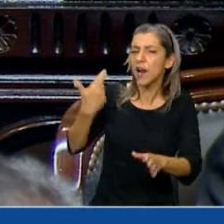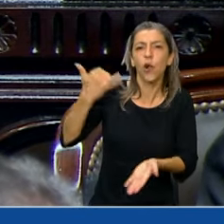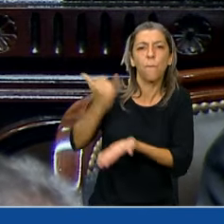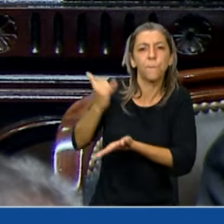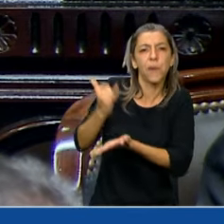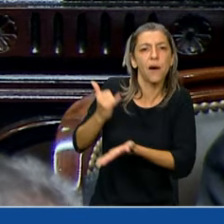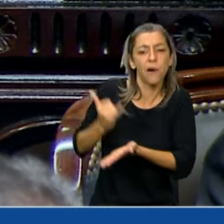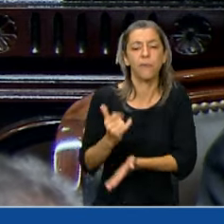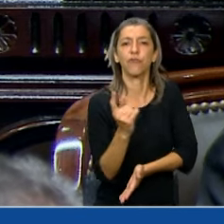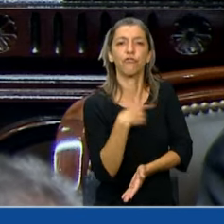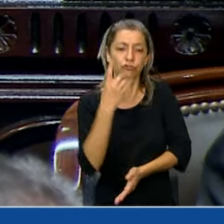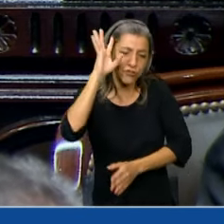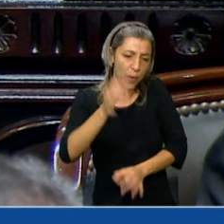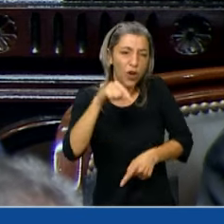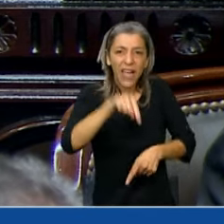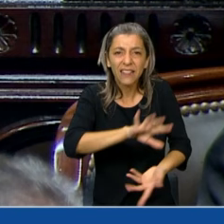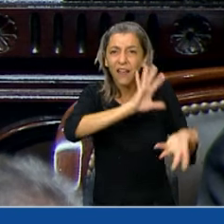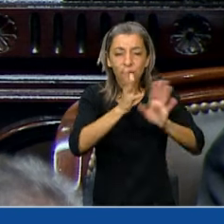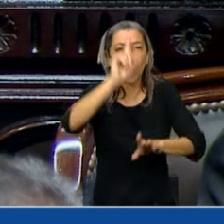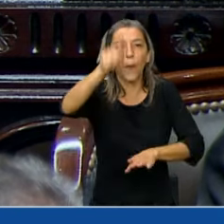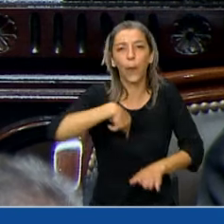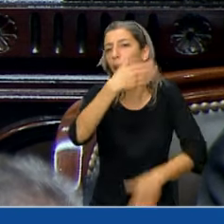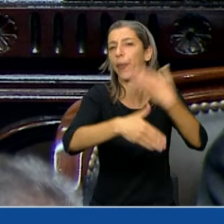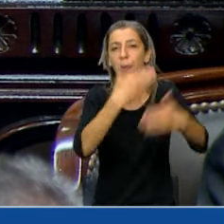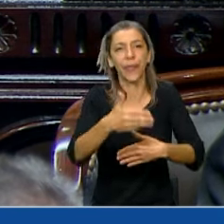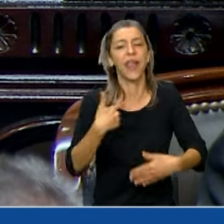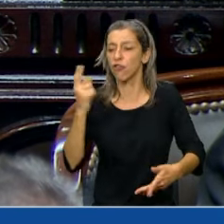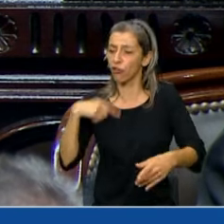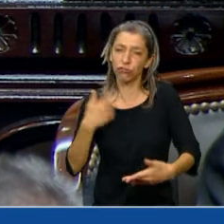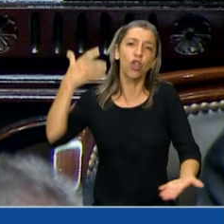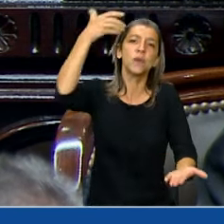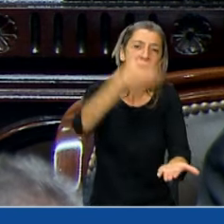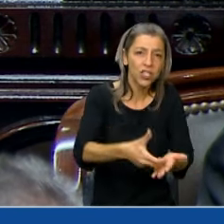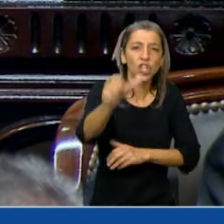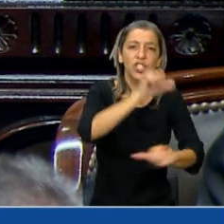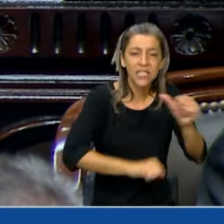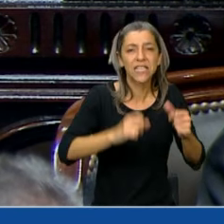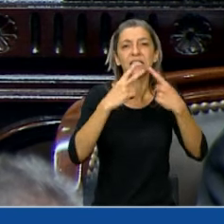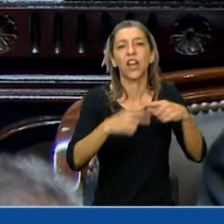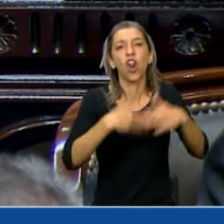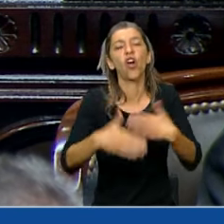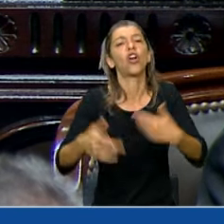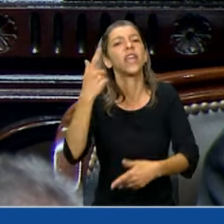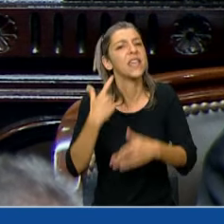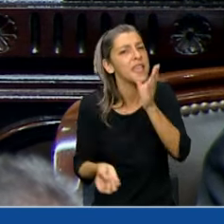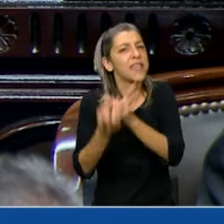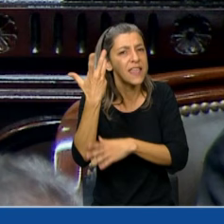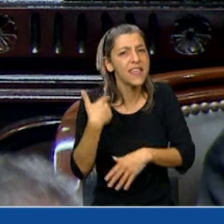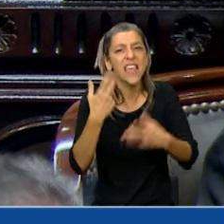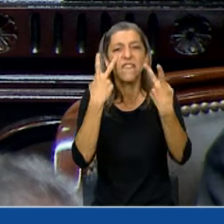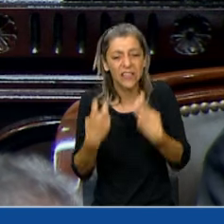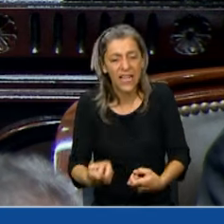todo menos el camino real al desarrollo que es las inversiones ciencia en investigación y en tecnología y además este